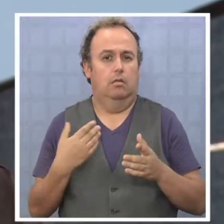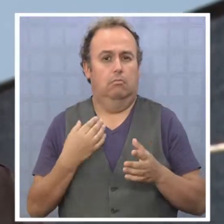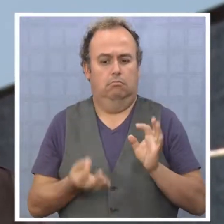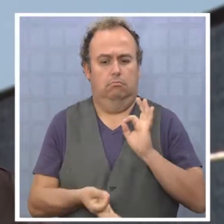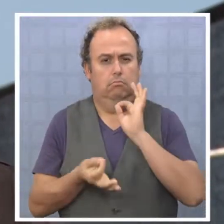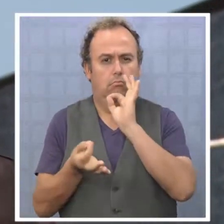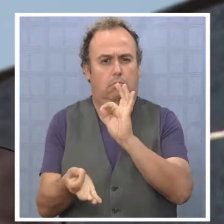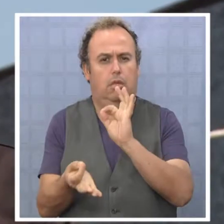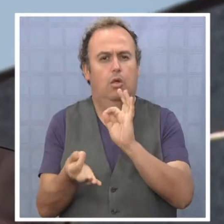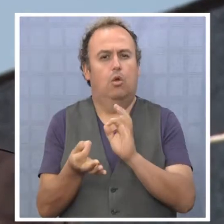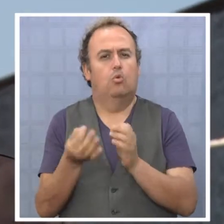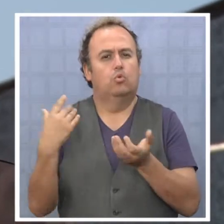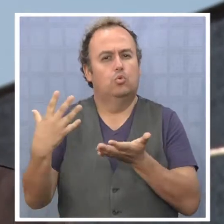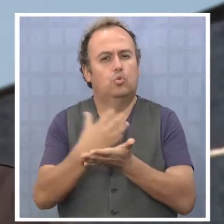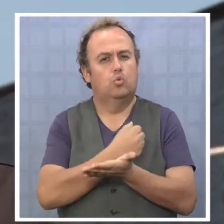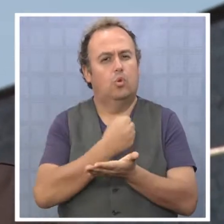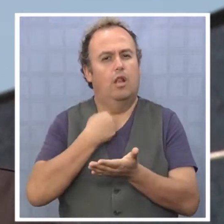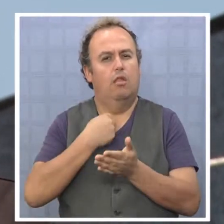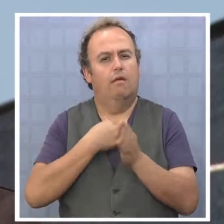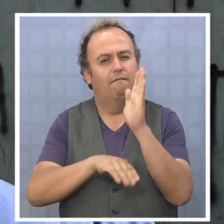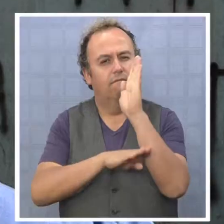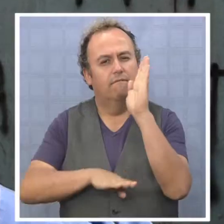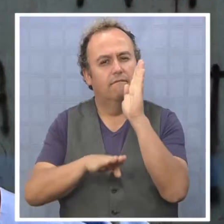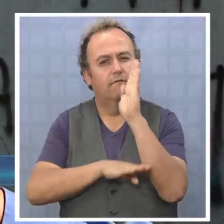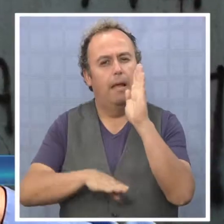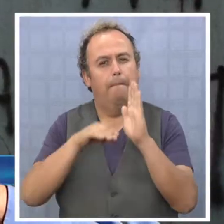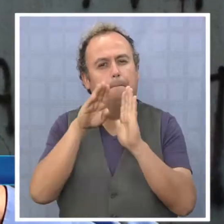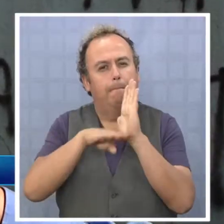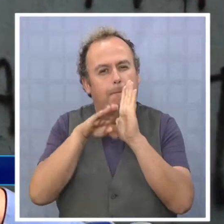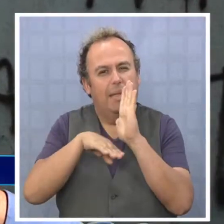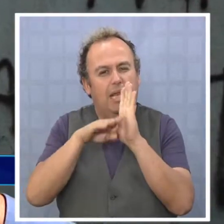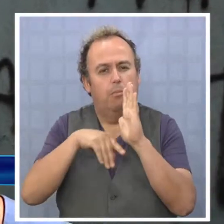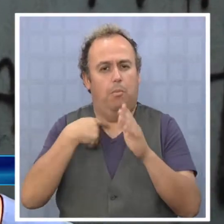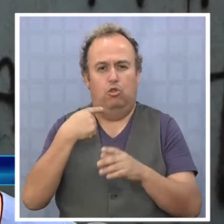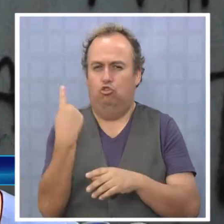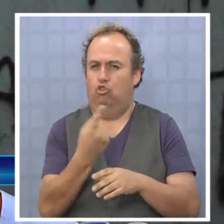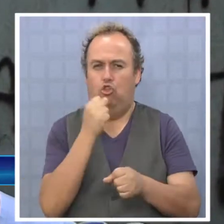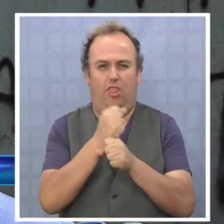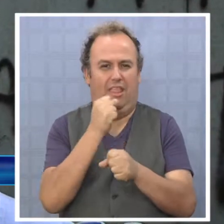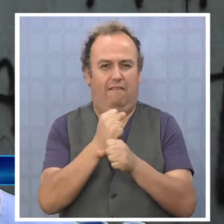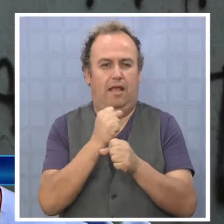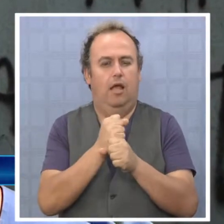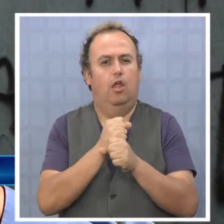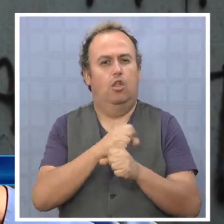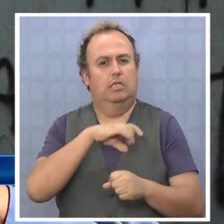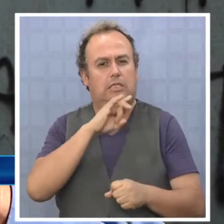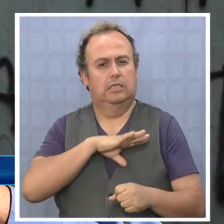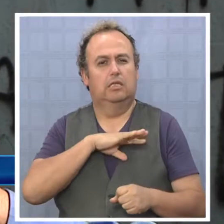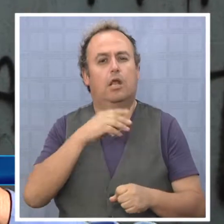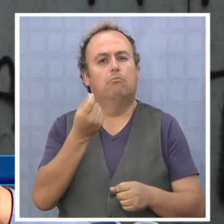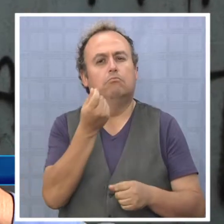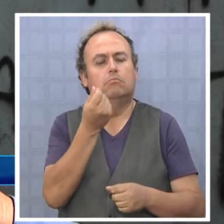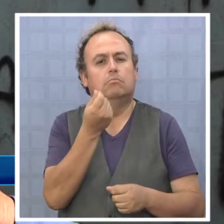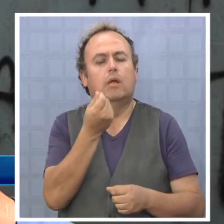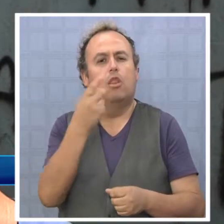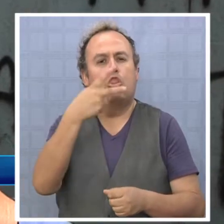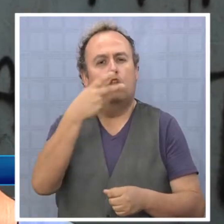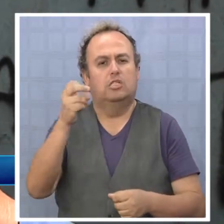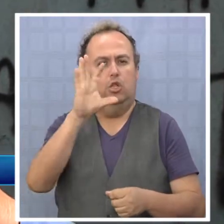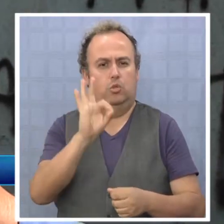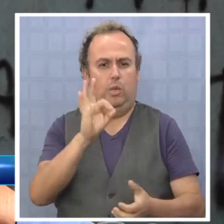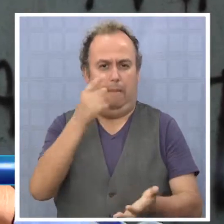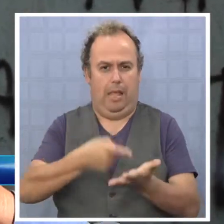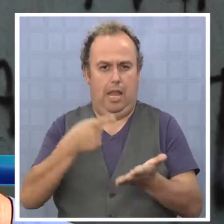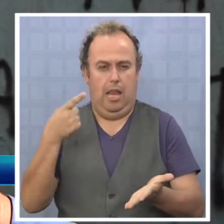principal propuesta es un sueldo mínimo, un sueldo base mínimo para todos los trabajadores y trabajadoras de Chile de 250 mil